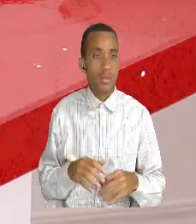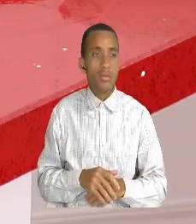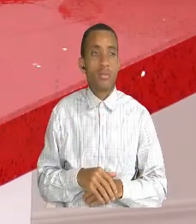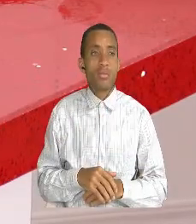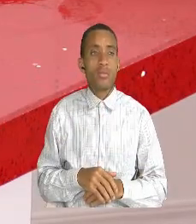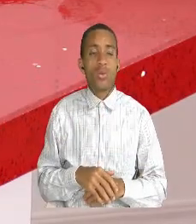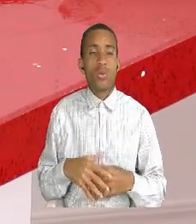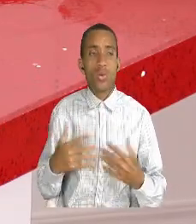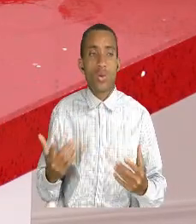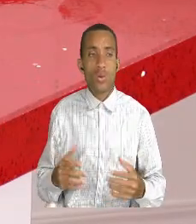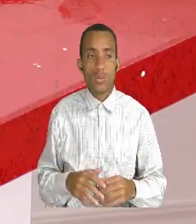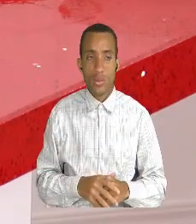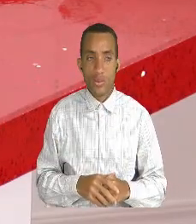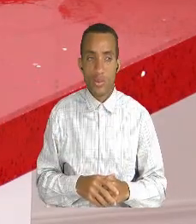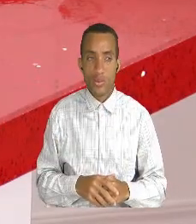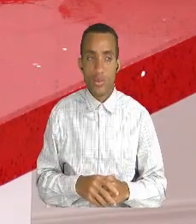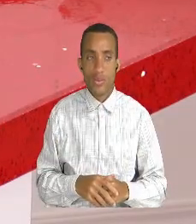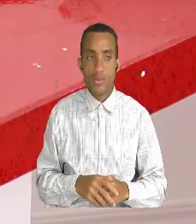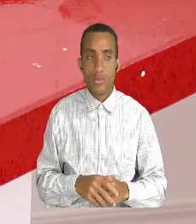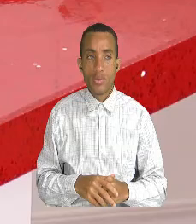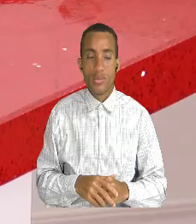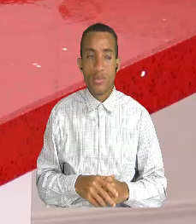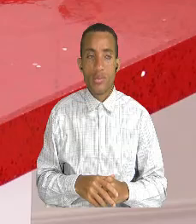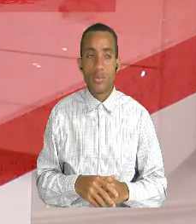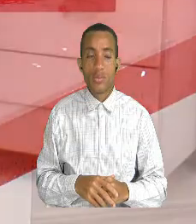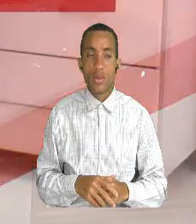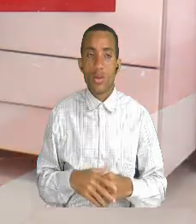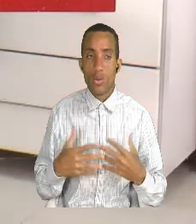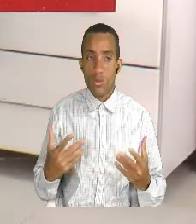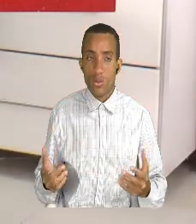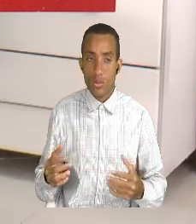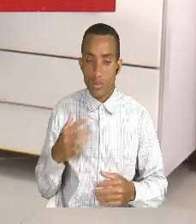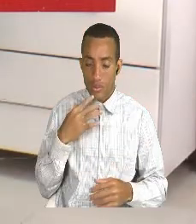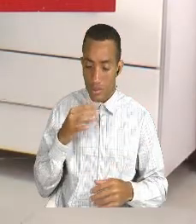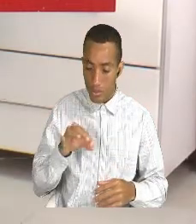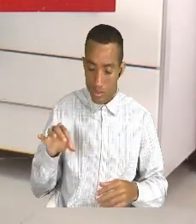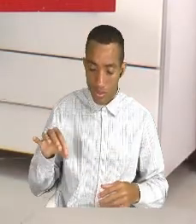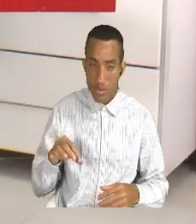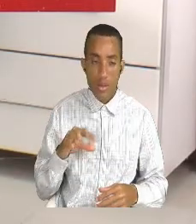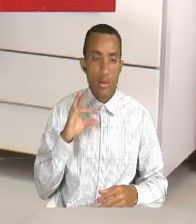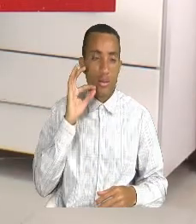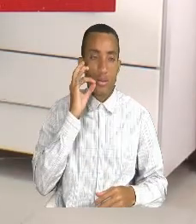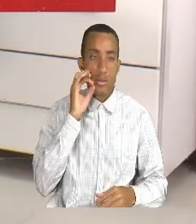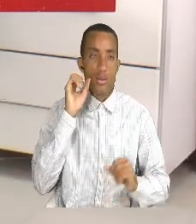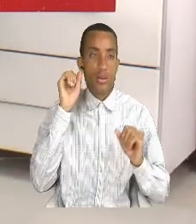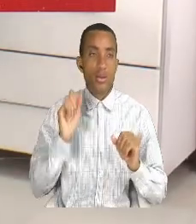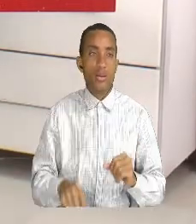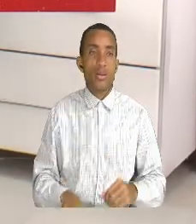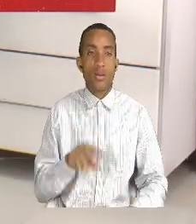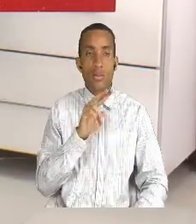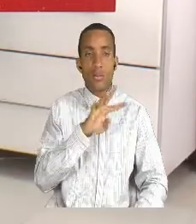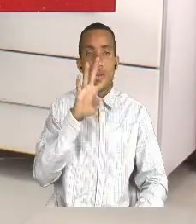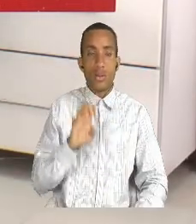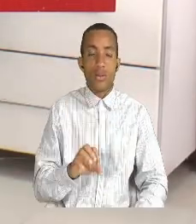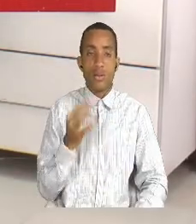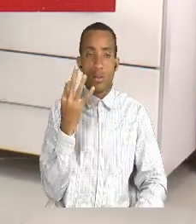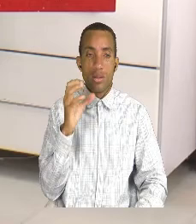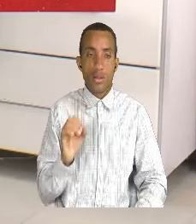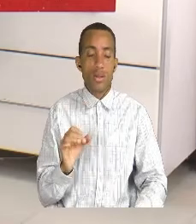cómo esto va a reducir y vas a ver cómo va a quedar de sabor. Okay. Delicioso. Oye, yo te invito para que ese 29 y 30 de abril te